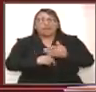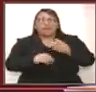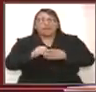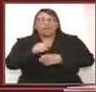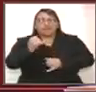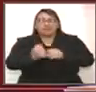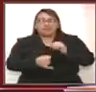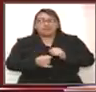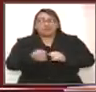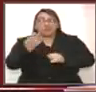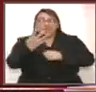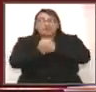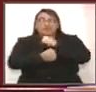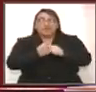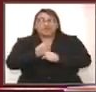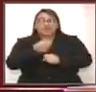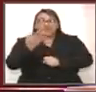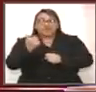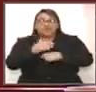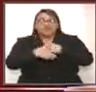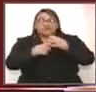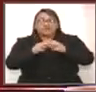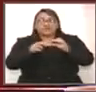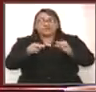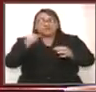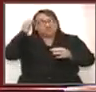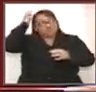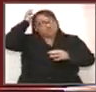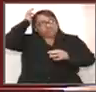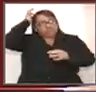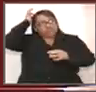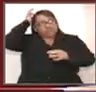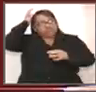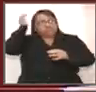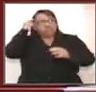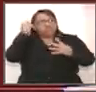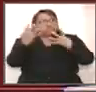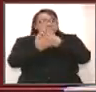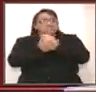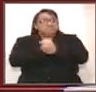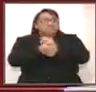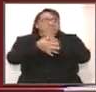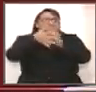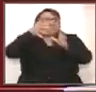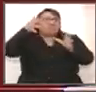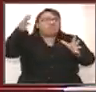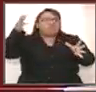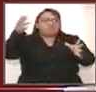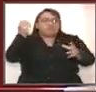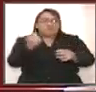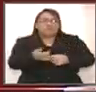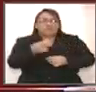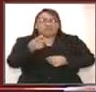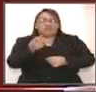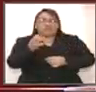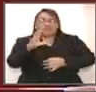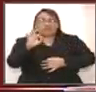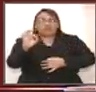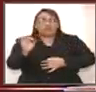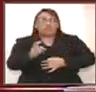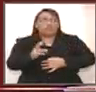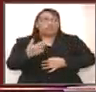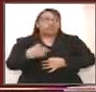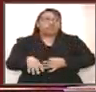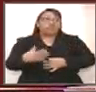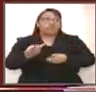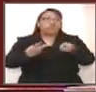últimos 4 años la población penal se ha incrementado en un porcentaje cercano al